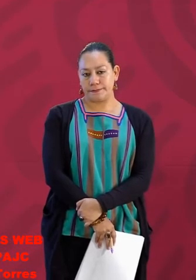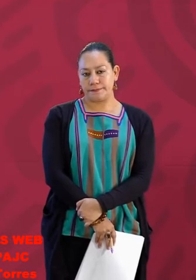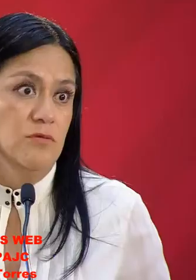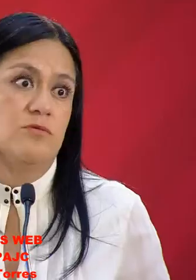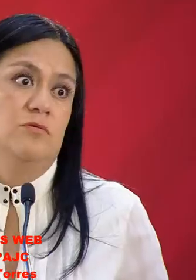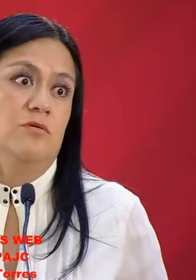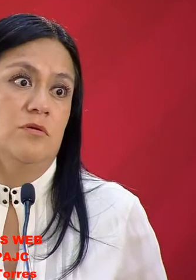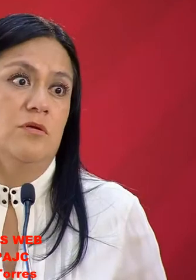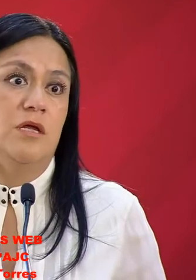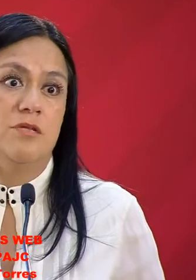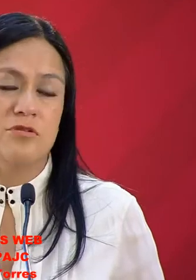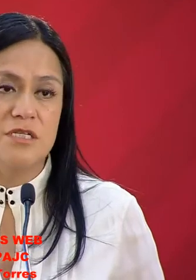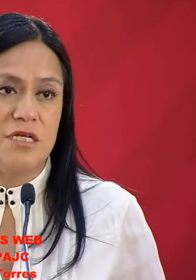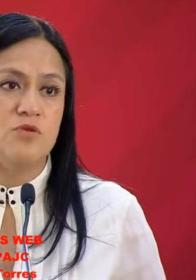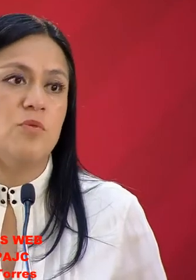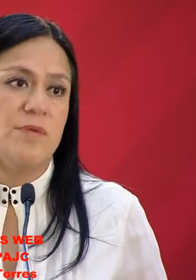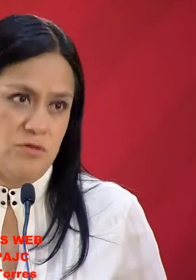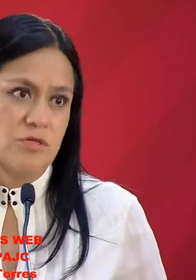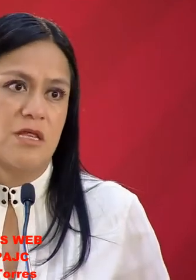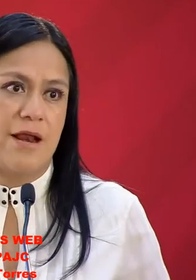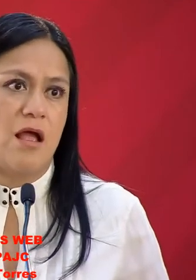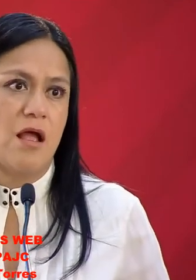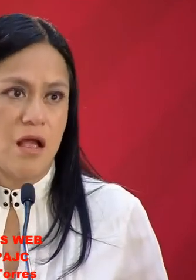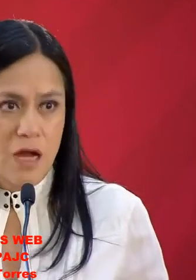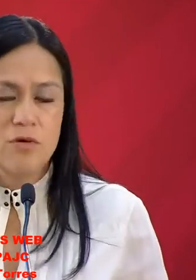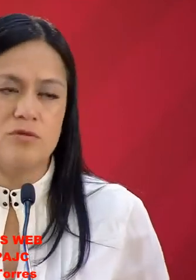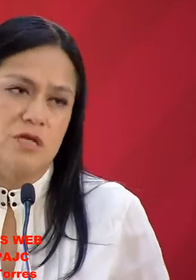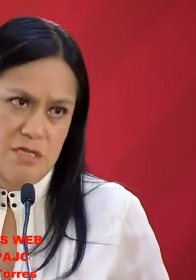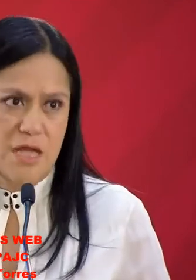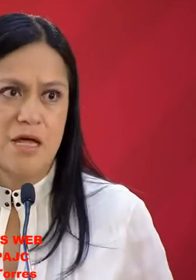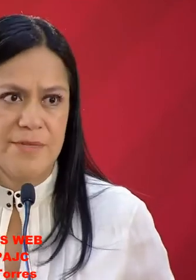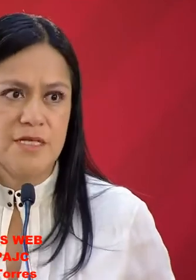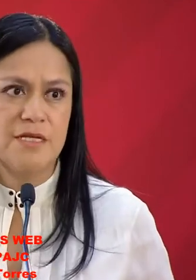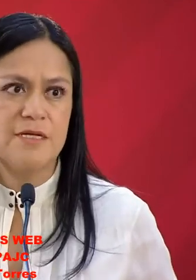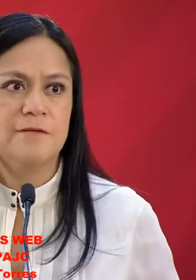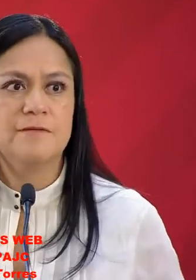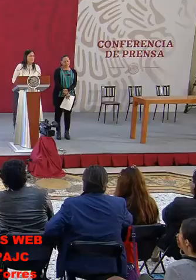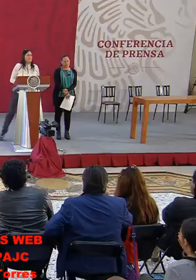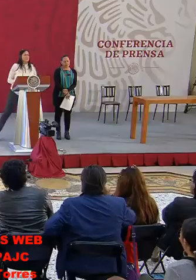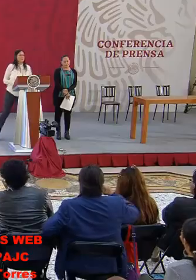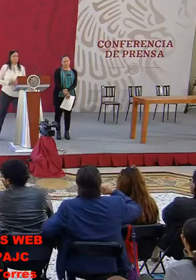muchos estados, entonces en su momento se dará a conocer detalladamente.